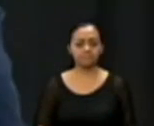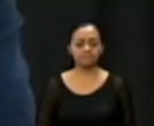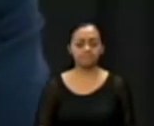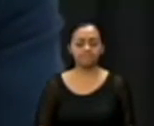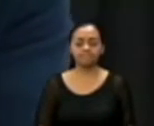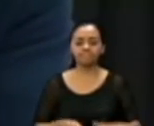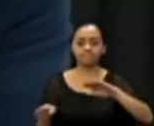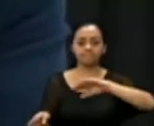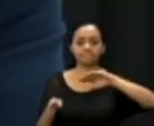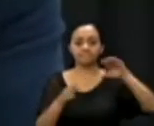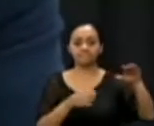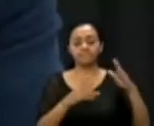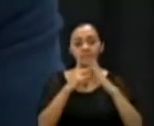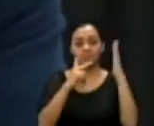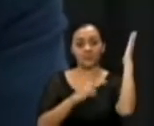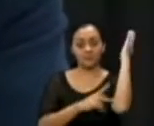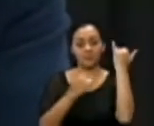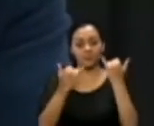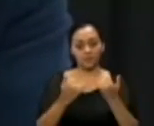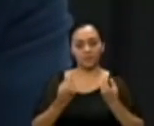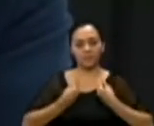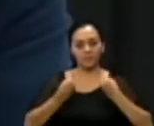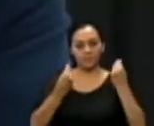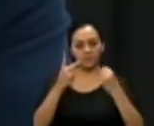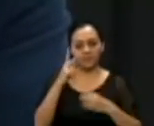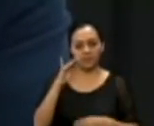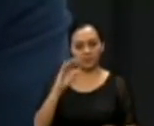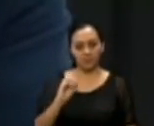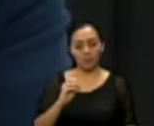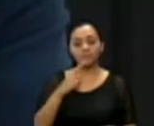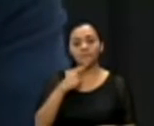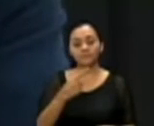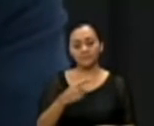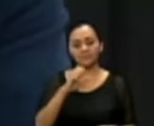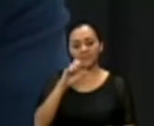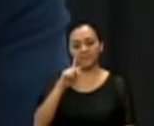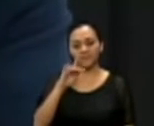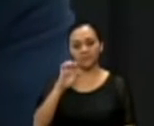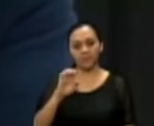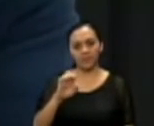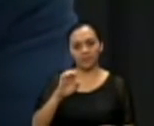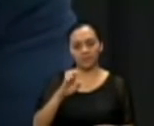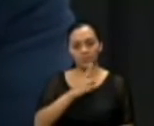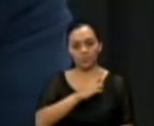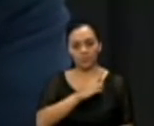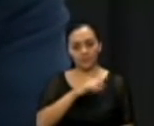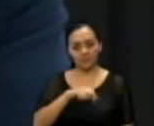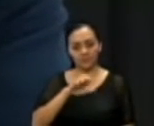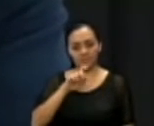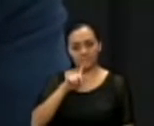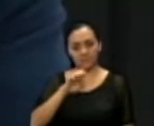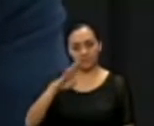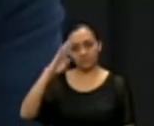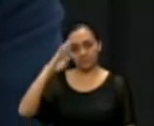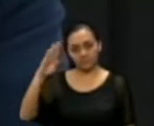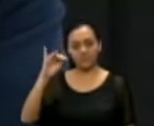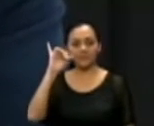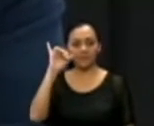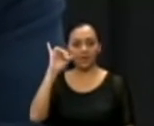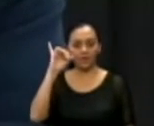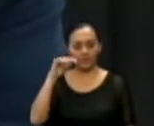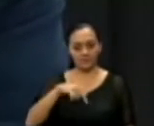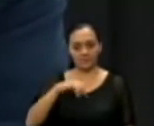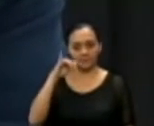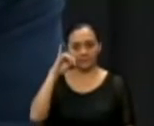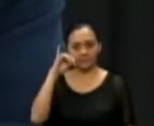este programa recordamos en vivo y lo estamos transmitiendo desde la xxvii hasta acá en el rumiñahui vamos a seguir